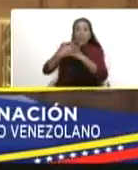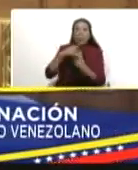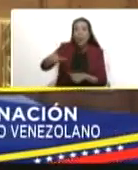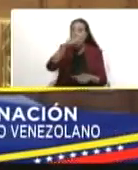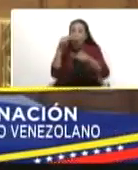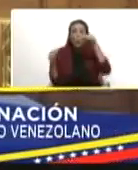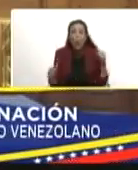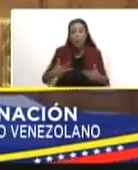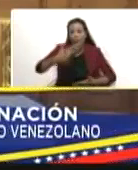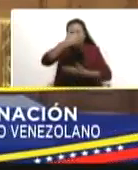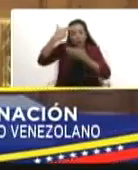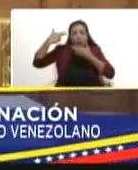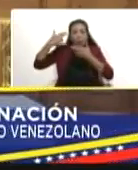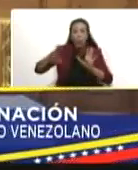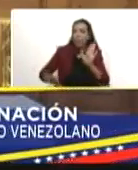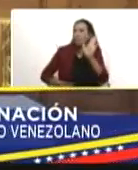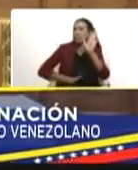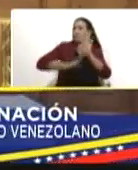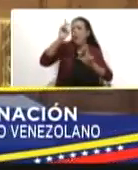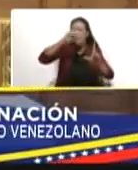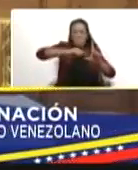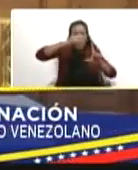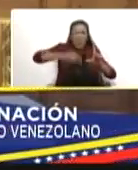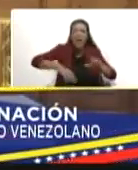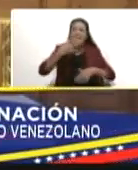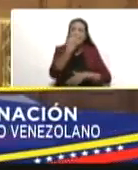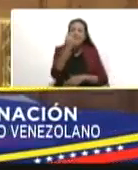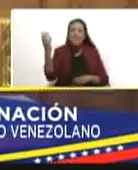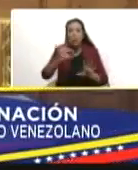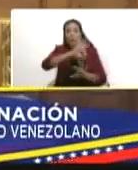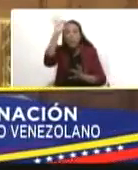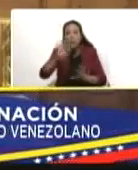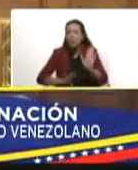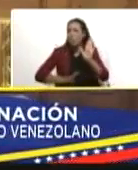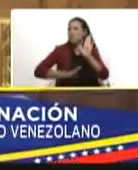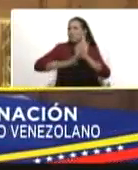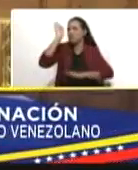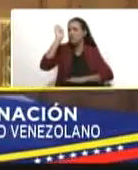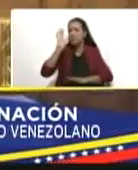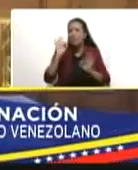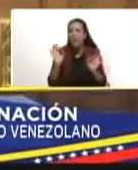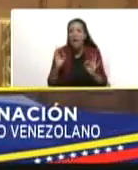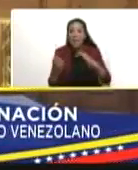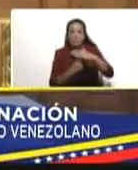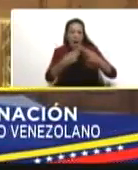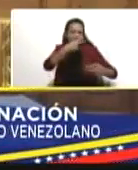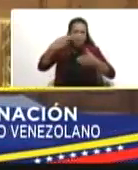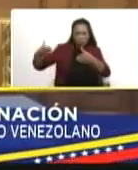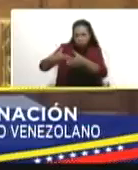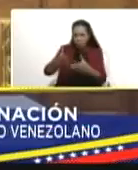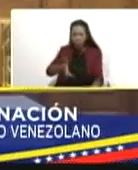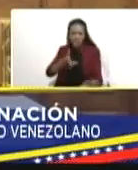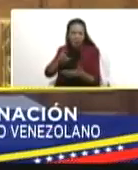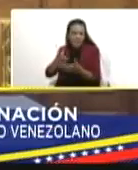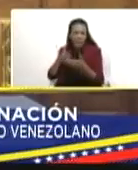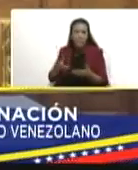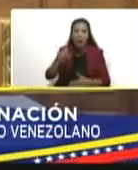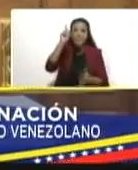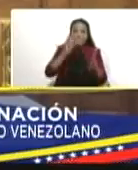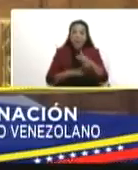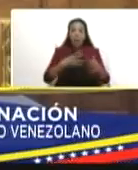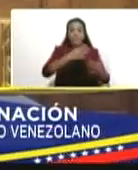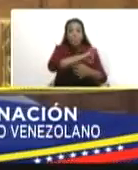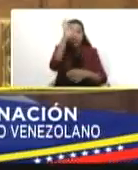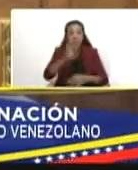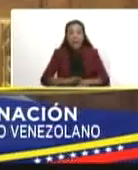peor se disparó el narcotráfico 300 Por se disparó las bandas criminales Armada en